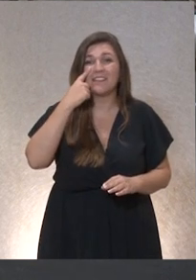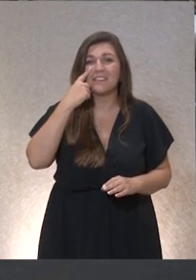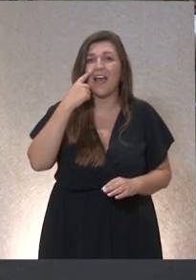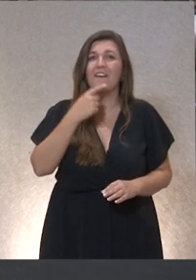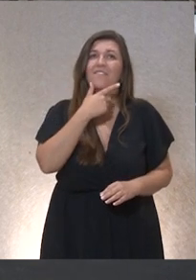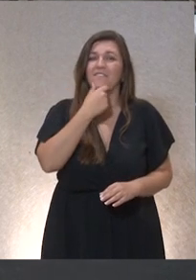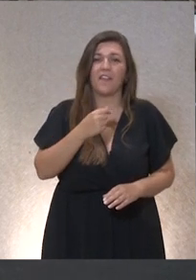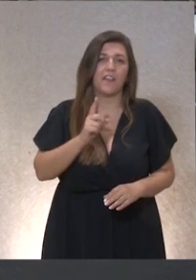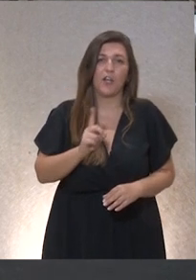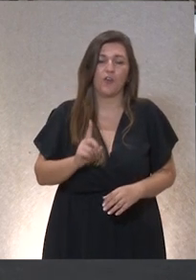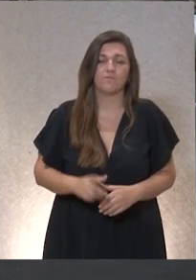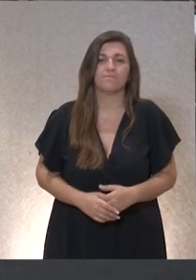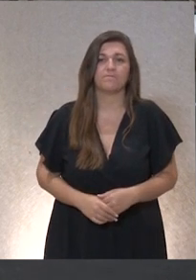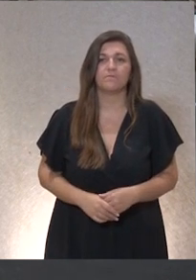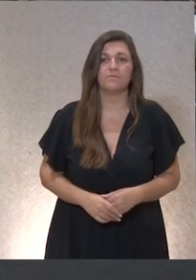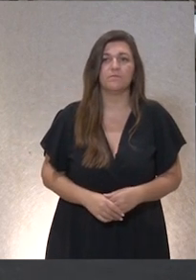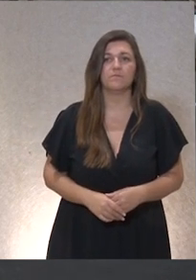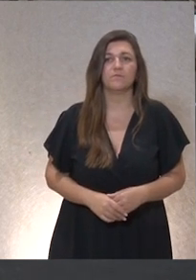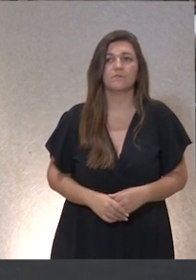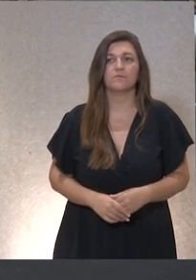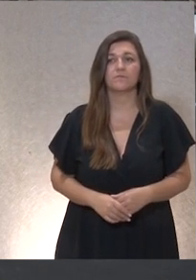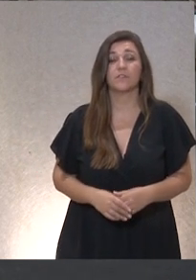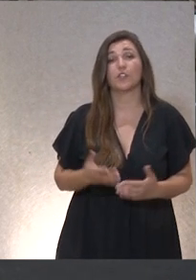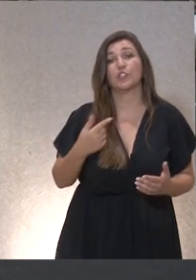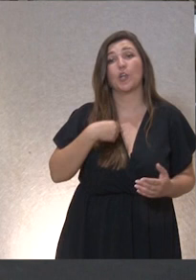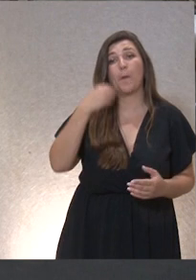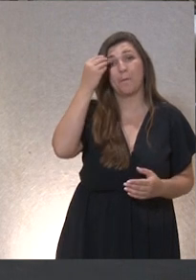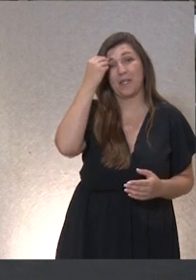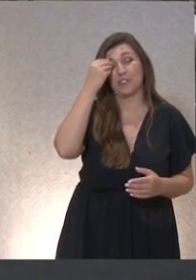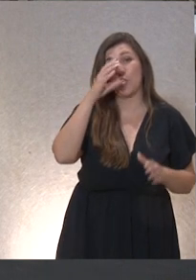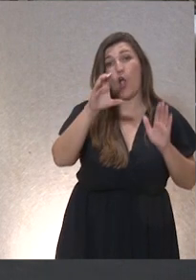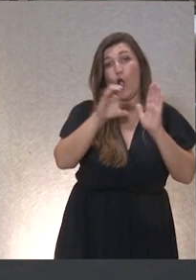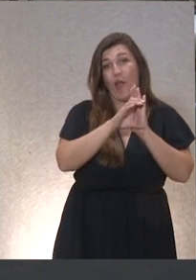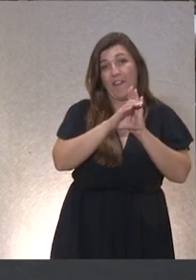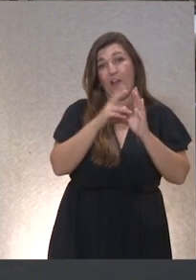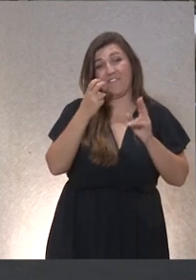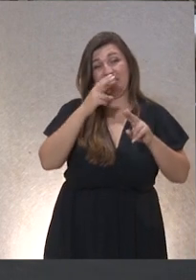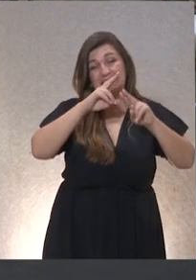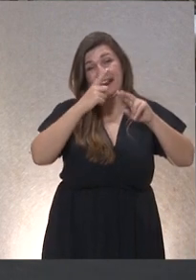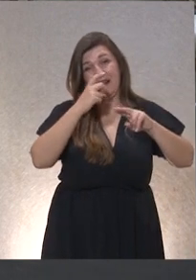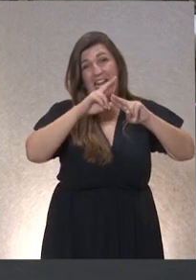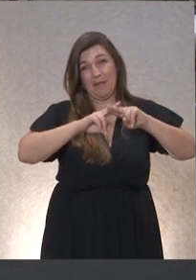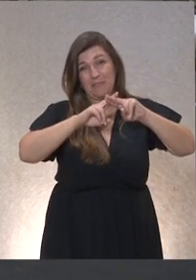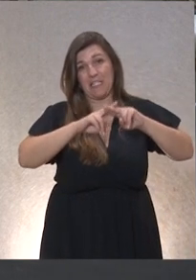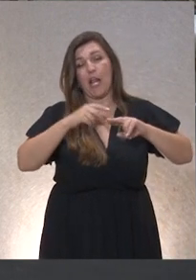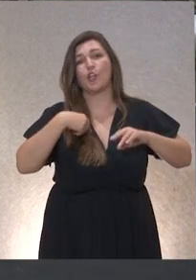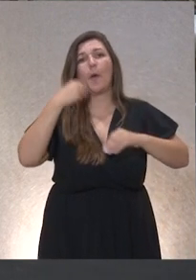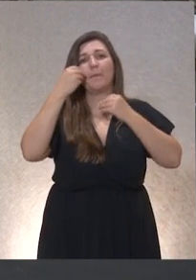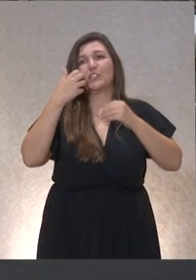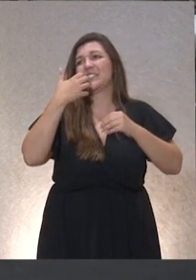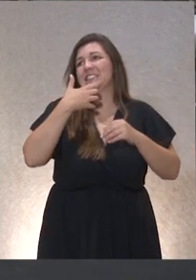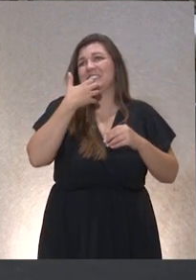es fácil yo creo que en revisiones que hagamos de nuestro código que yo no soy muy partidario de revisar cosas que más o menos